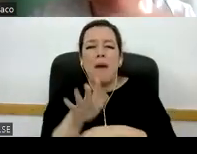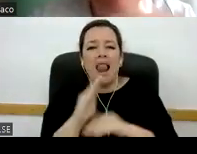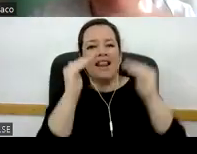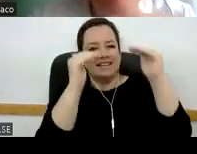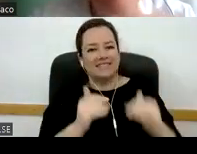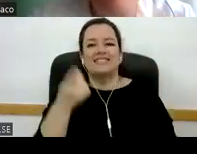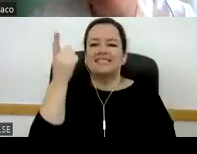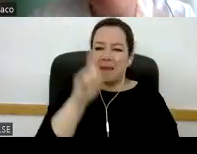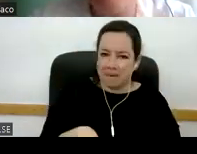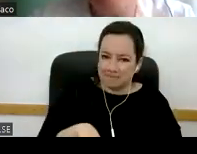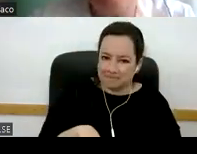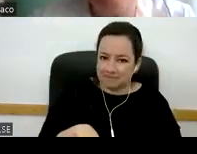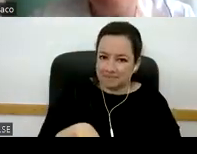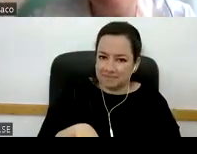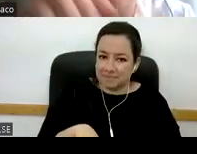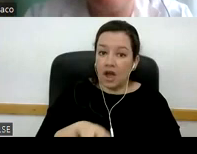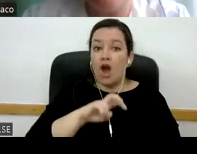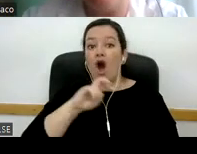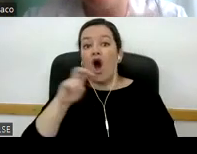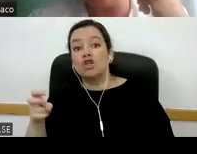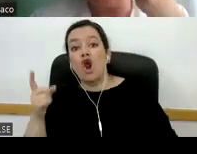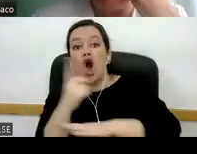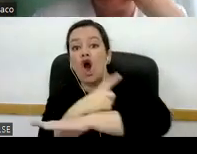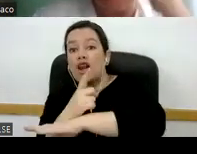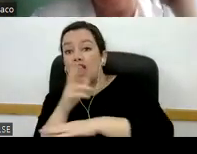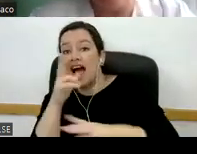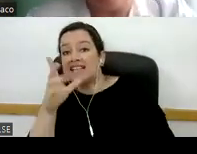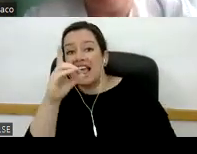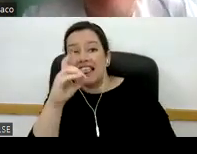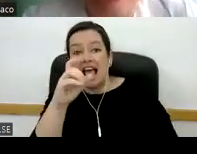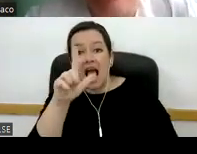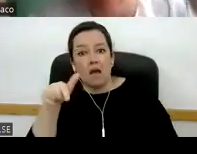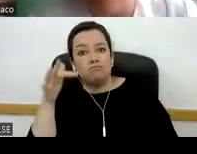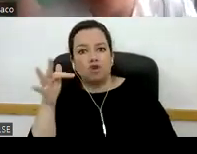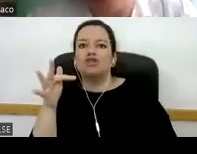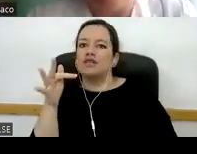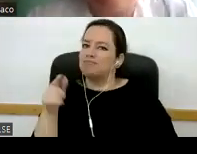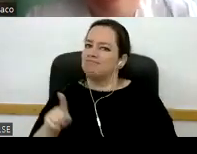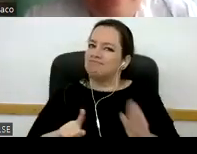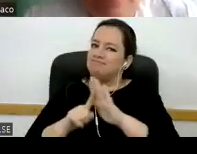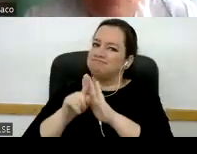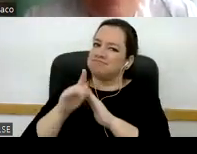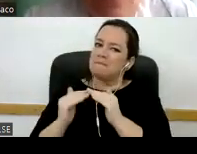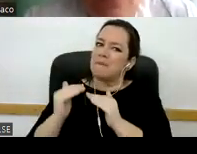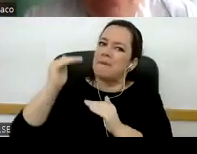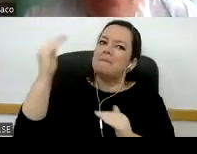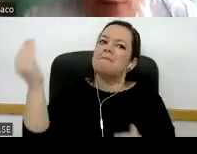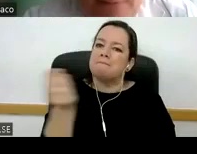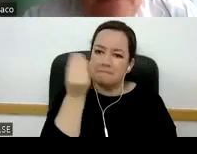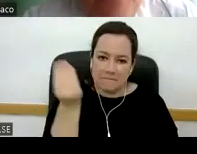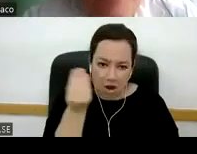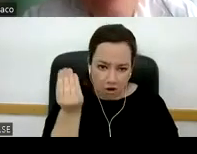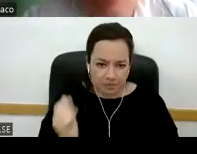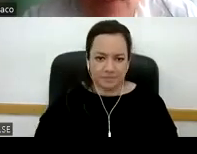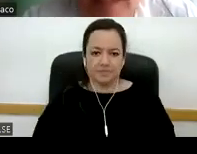Y aumentaríamos también los niveles de colesterol HDL, que es el adecuado, el colesterol